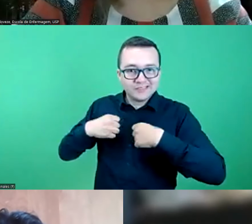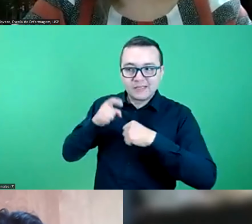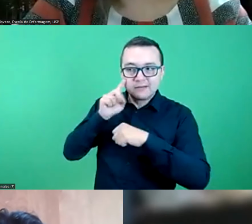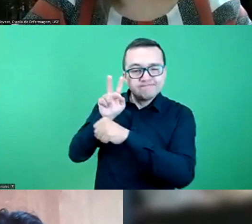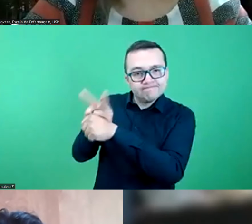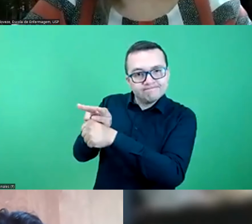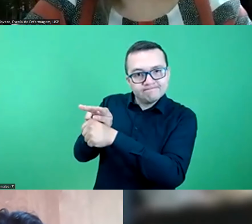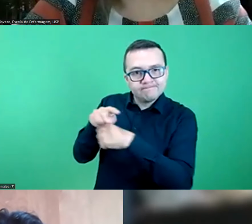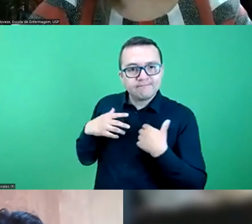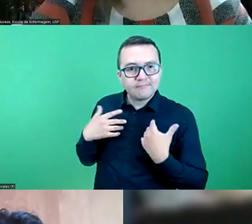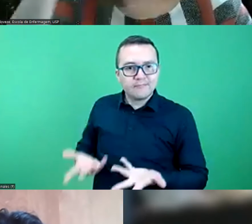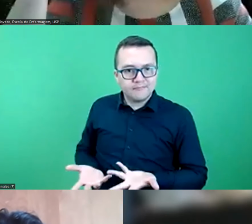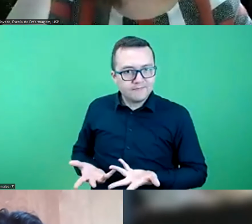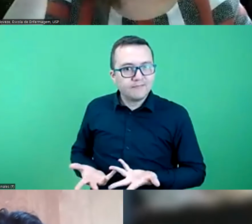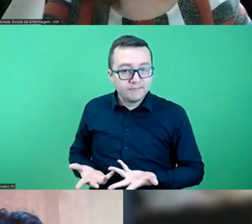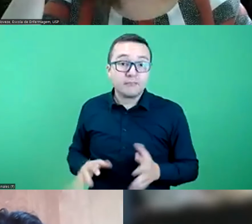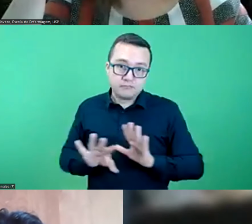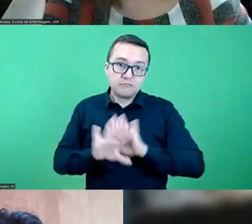sistema de salud.